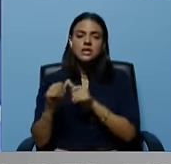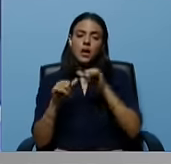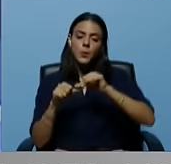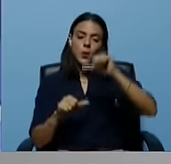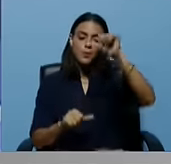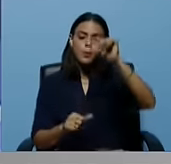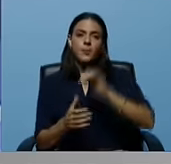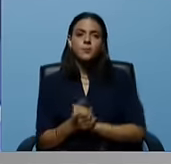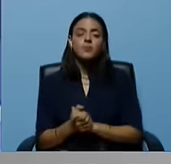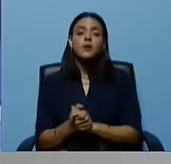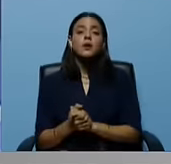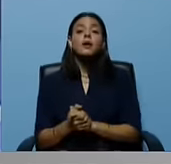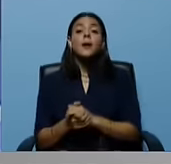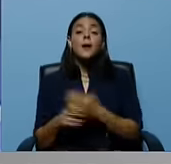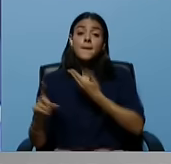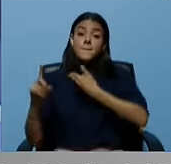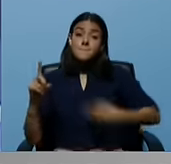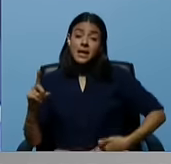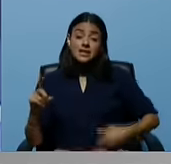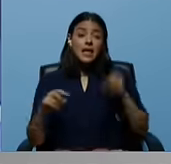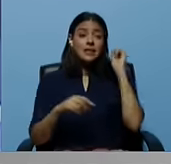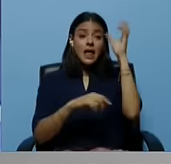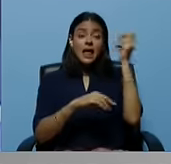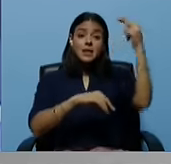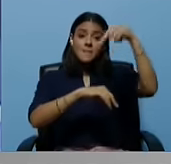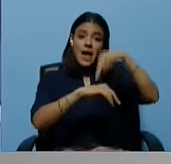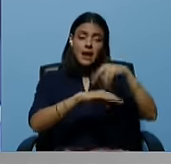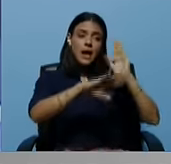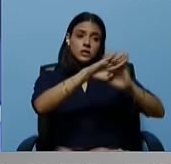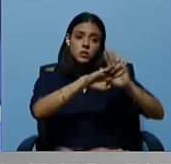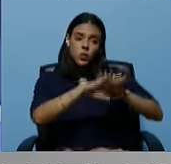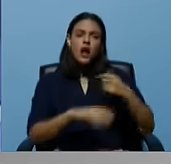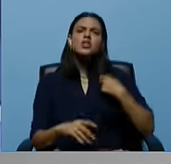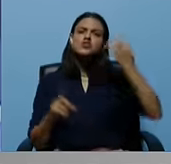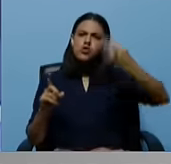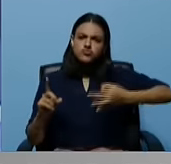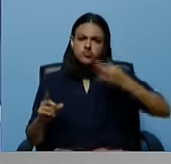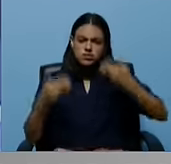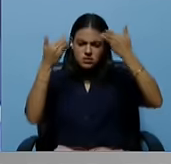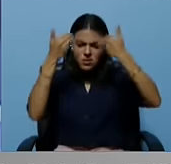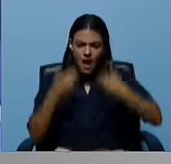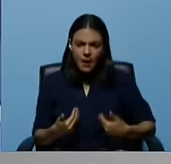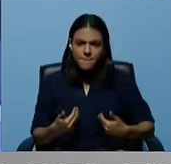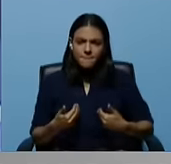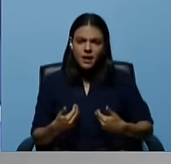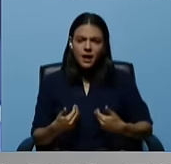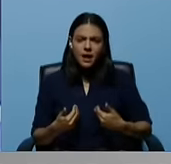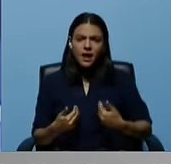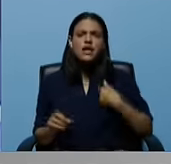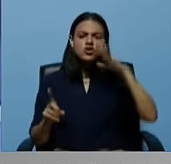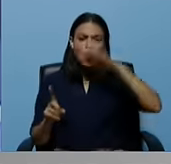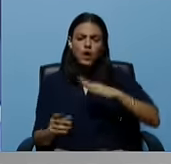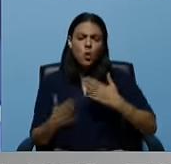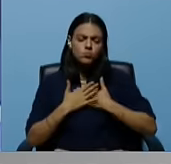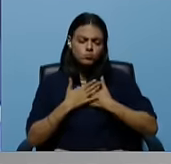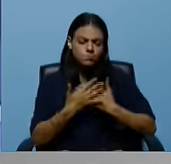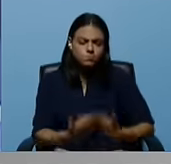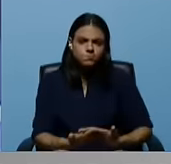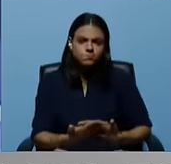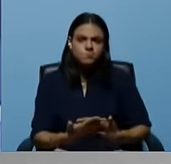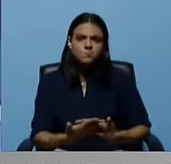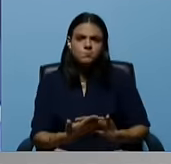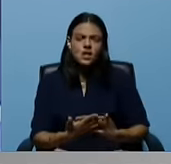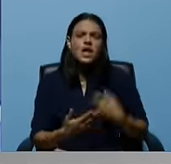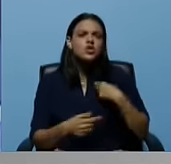Señor presidente de la Asamblea Nacional, siempre he estado y seguiré dispuesto